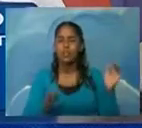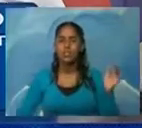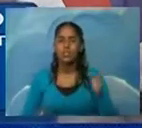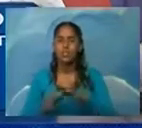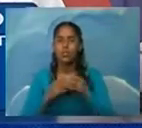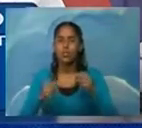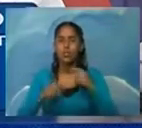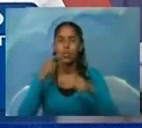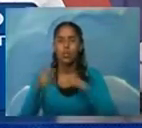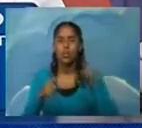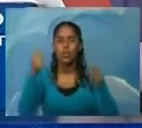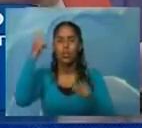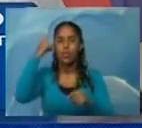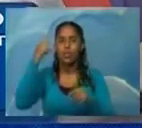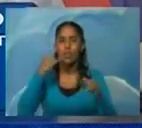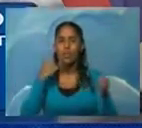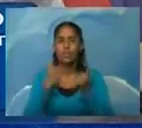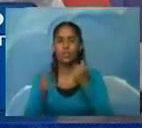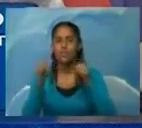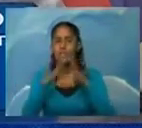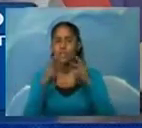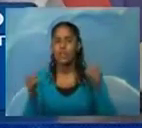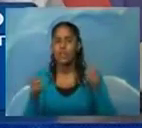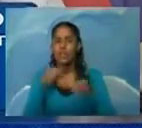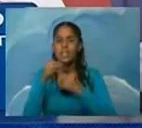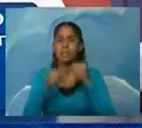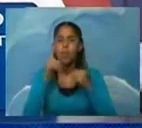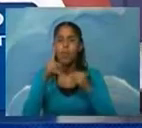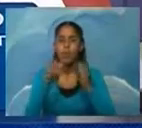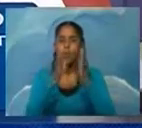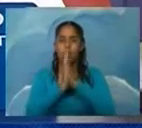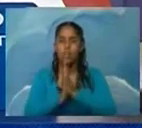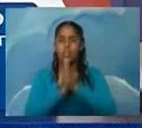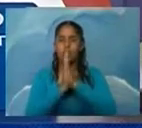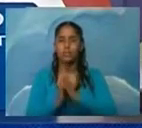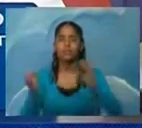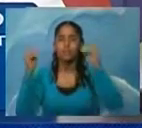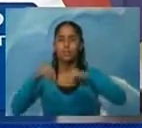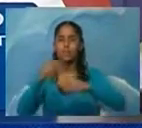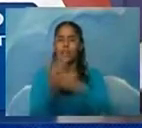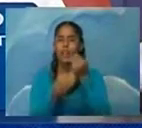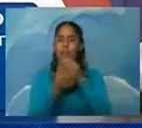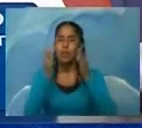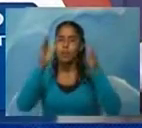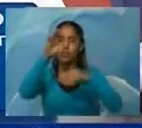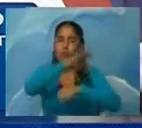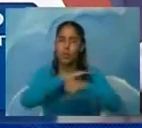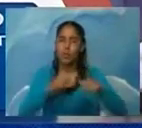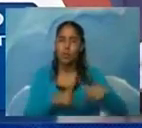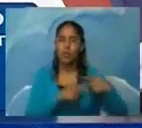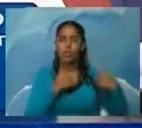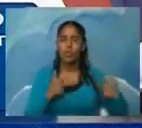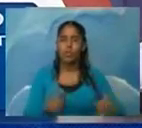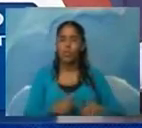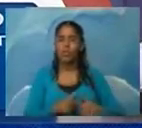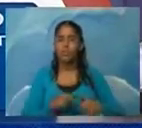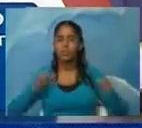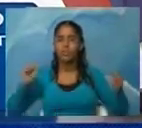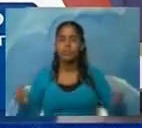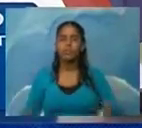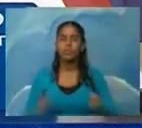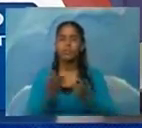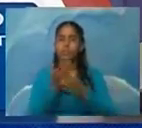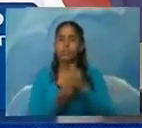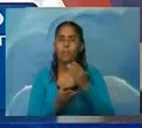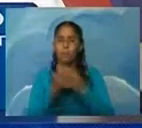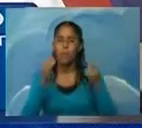al final del matutino, hacemos una oración. Póngase la mano sobre el corazón, aviéntese un